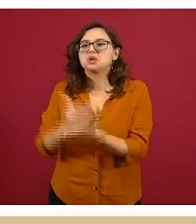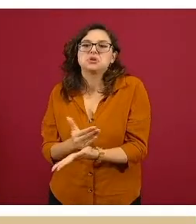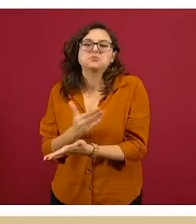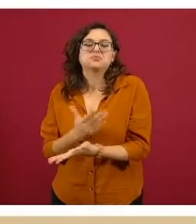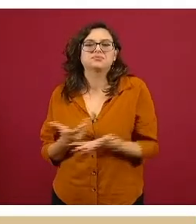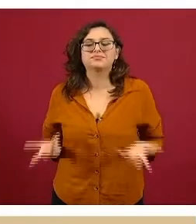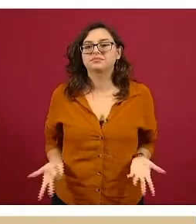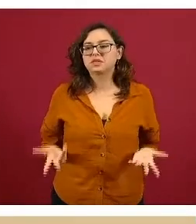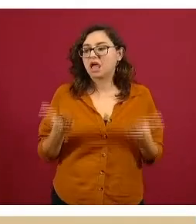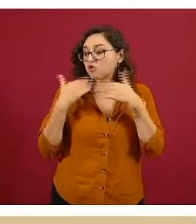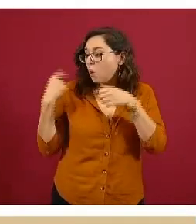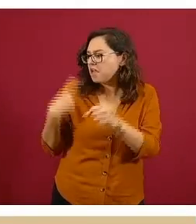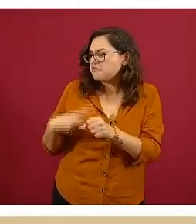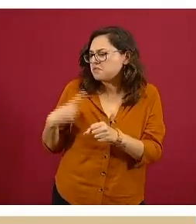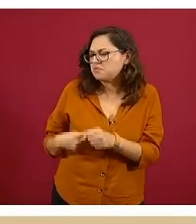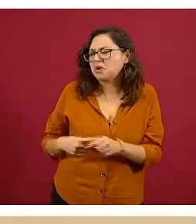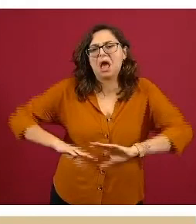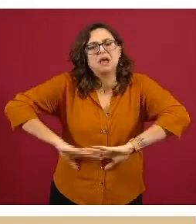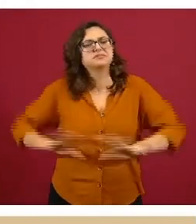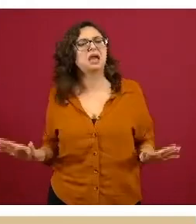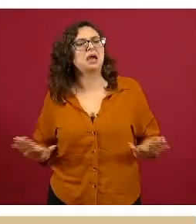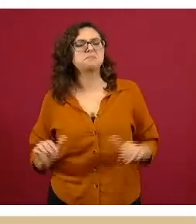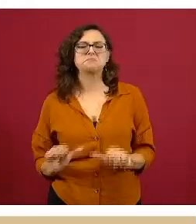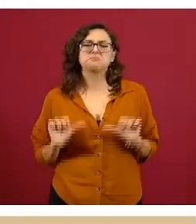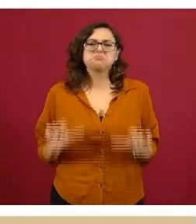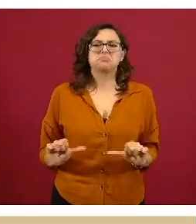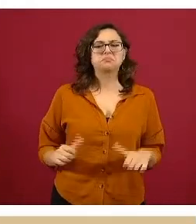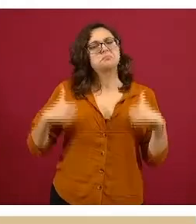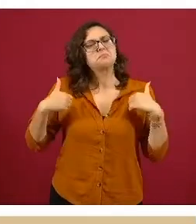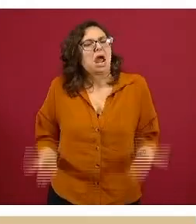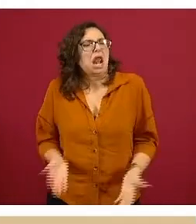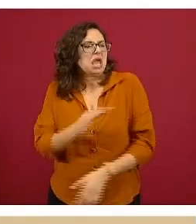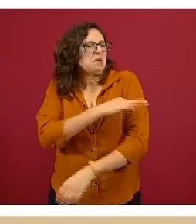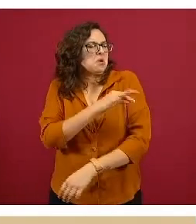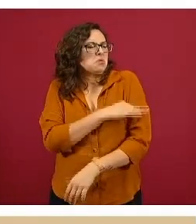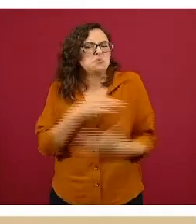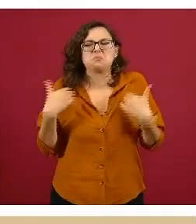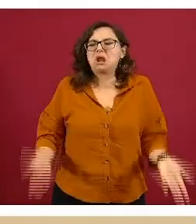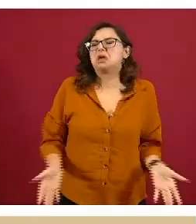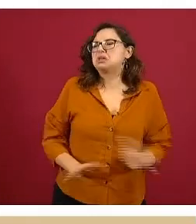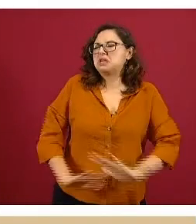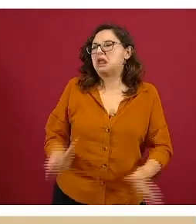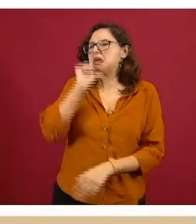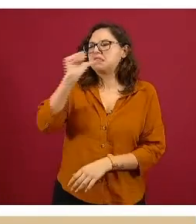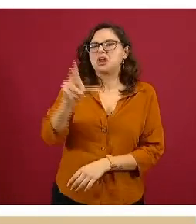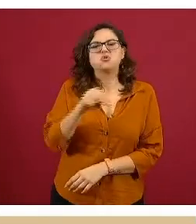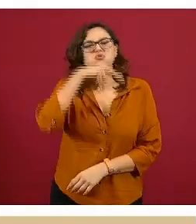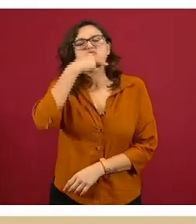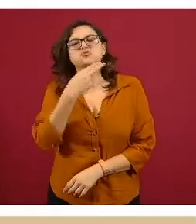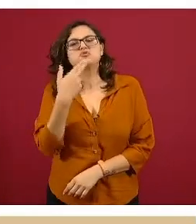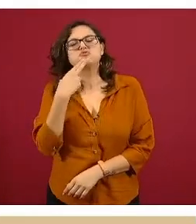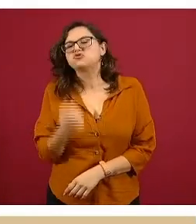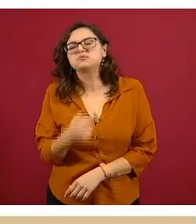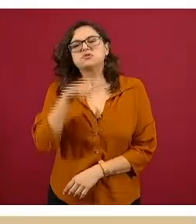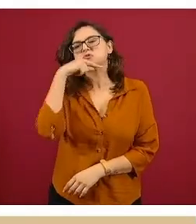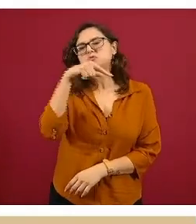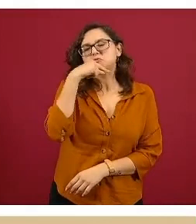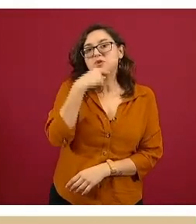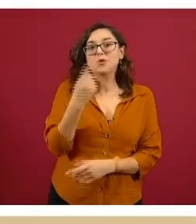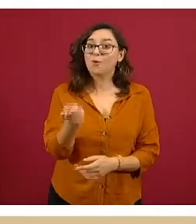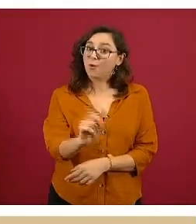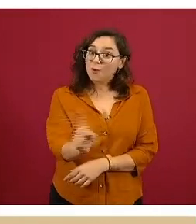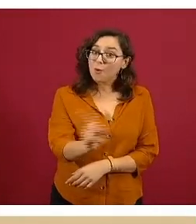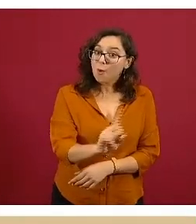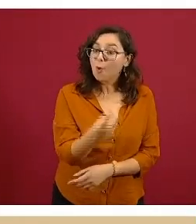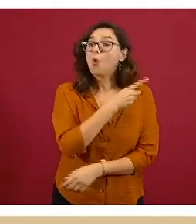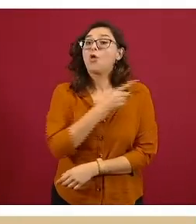Y tenemos que entender que si ya no hay casos, es muy importante vacunarnos para generar ese escudo en la población susceptible, y así como